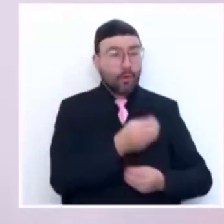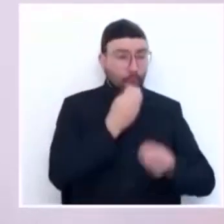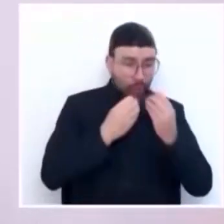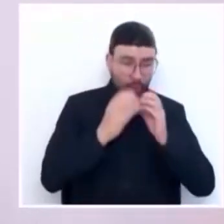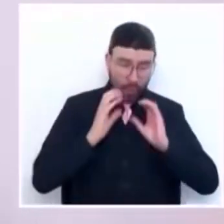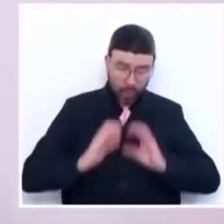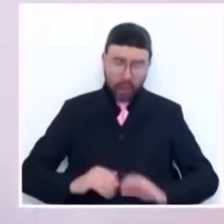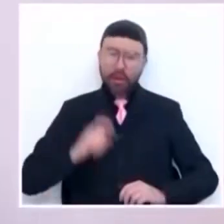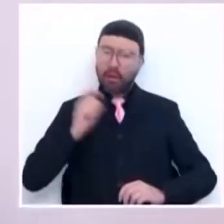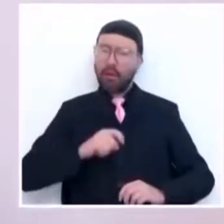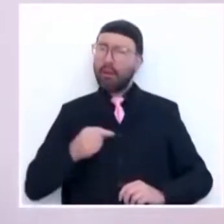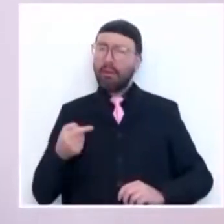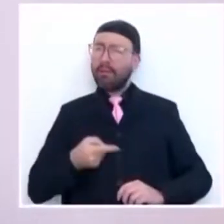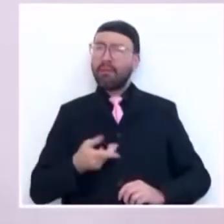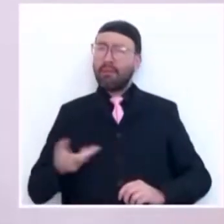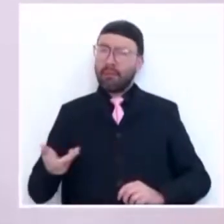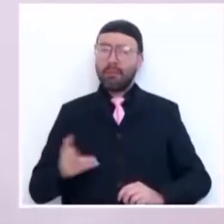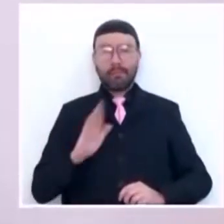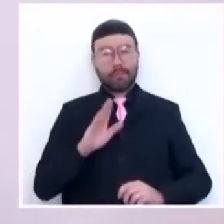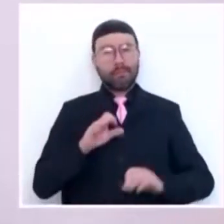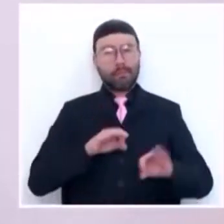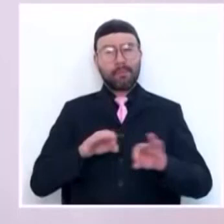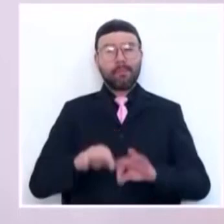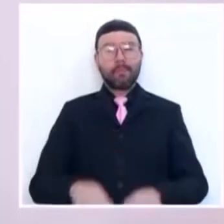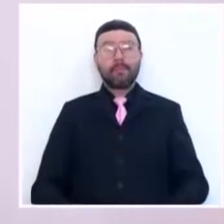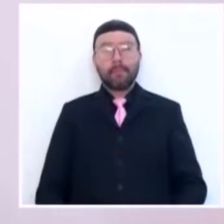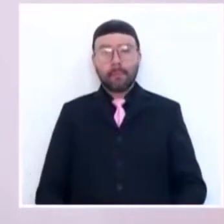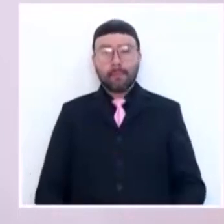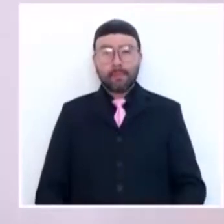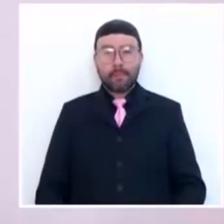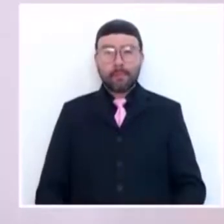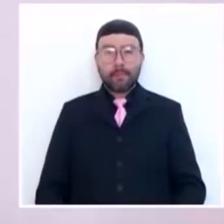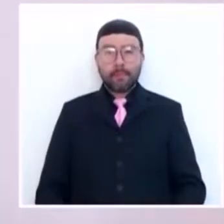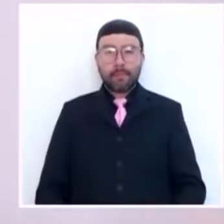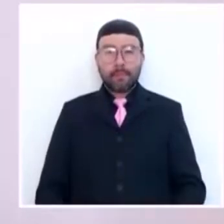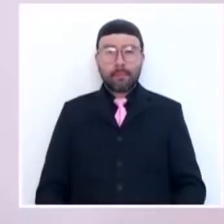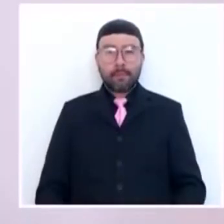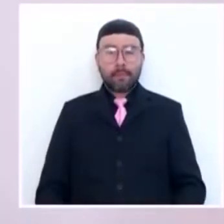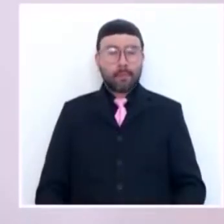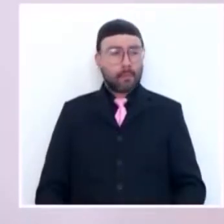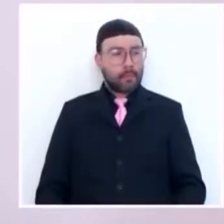vamos a hablar de esto después de estas notas saludables.